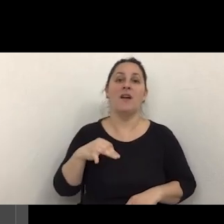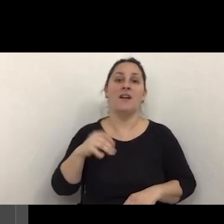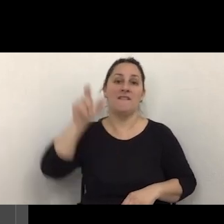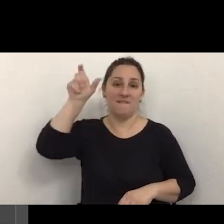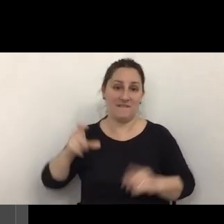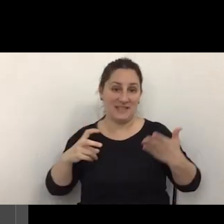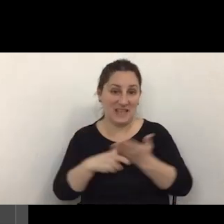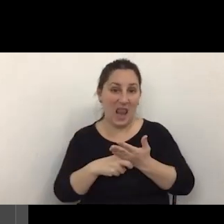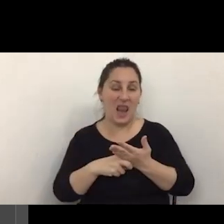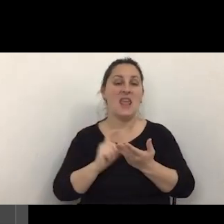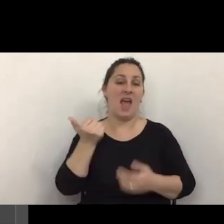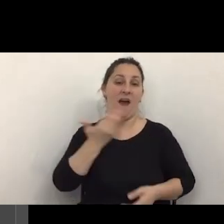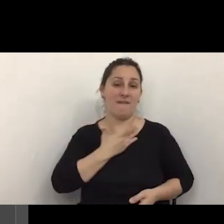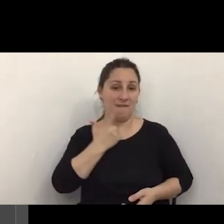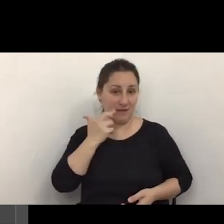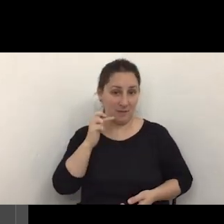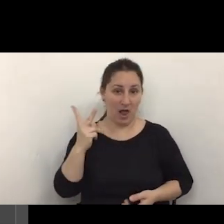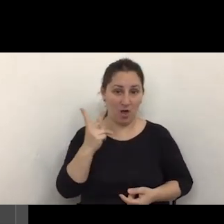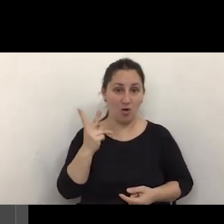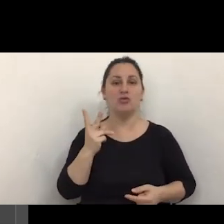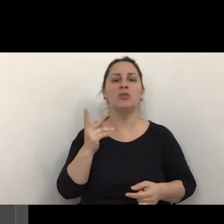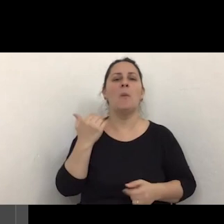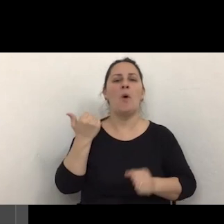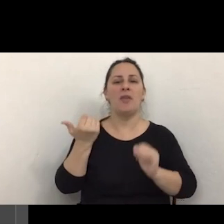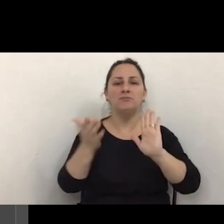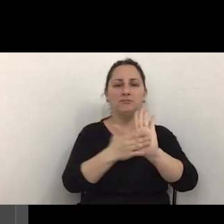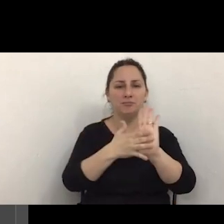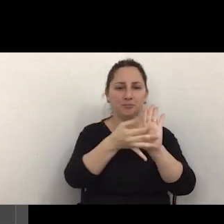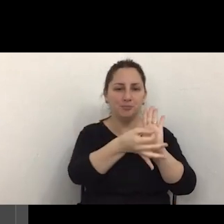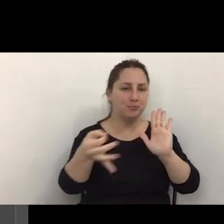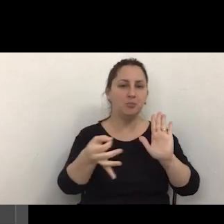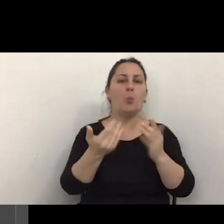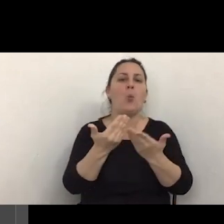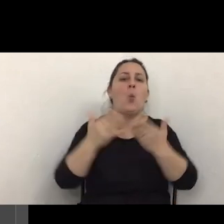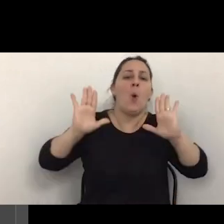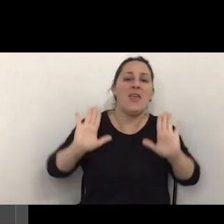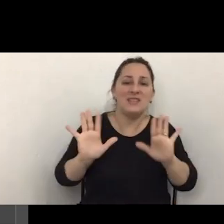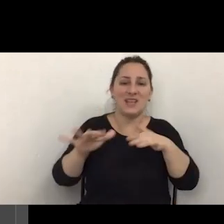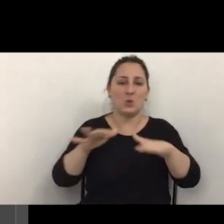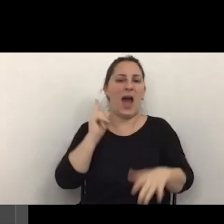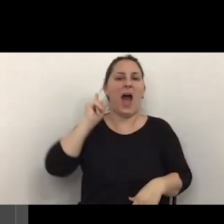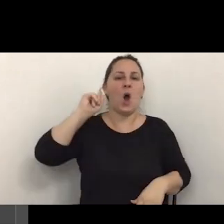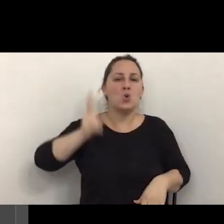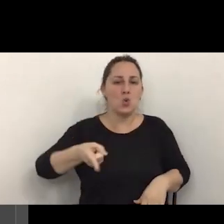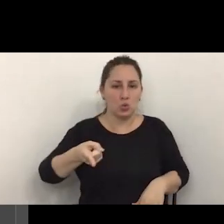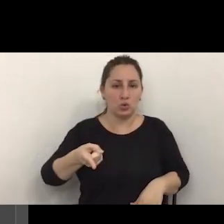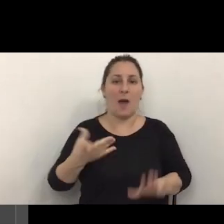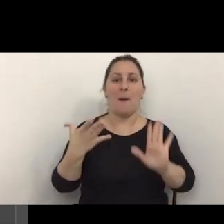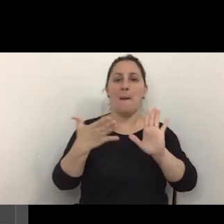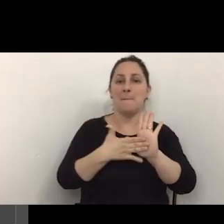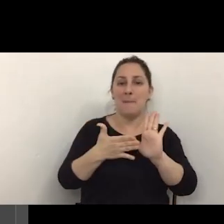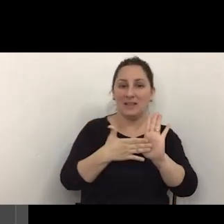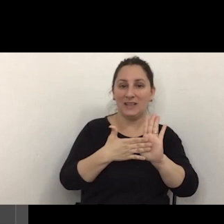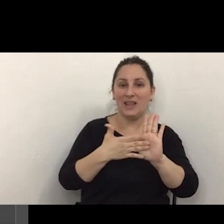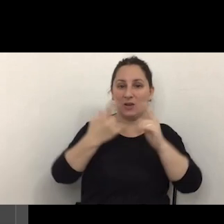fiscal, de acreditar, o sea, de establecer una hipótesis de acusación donde acredite tanto la materialidad como la